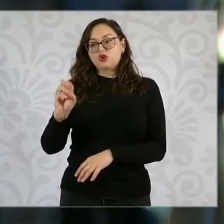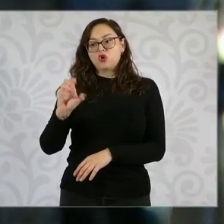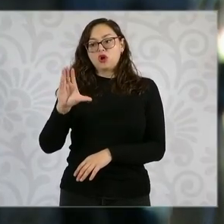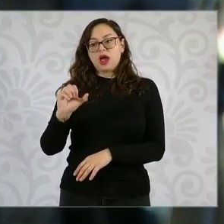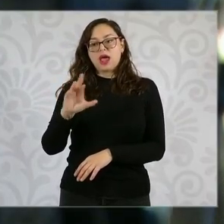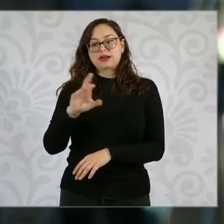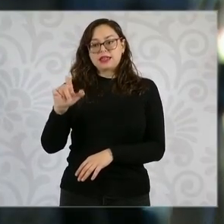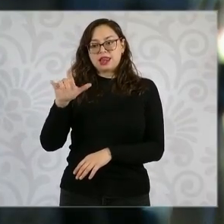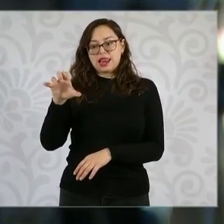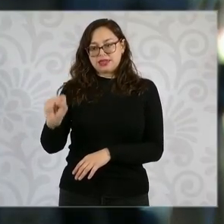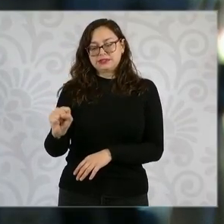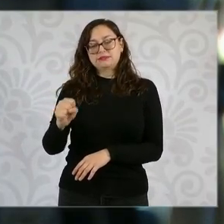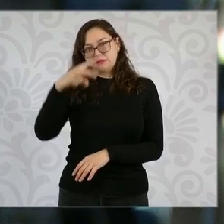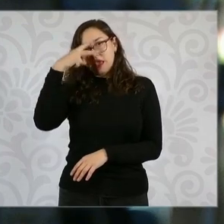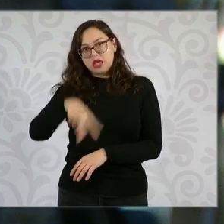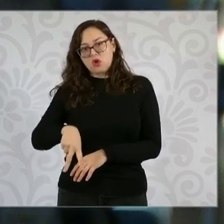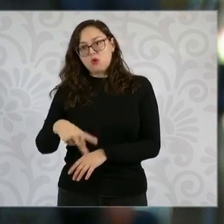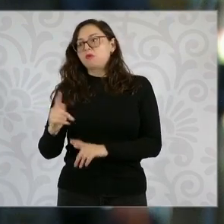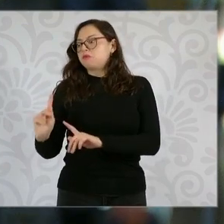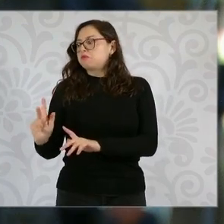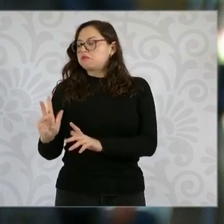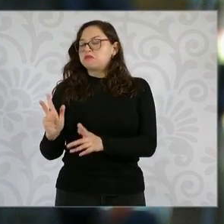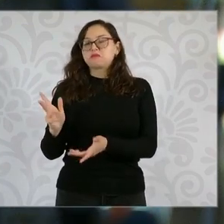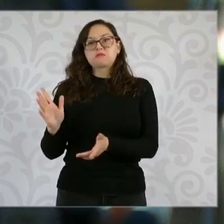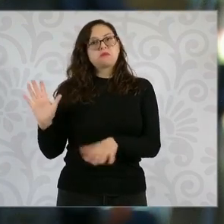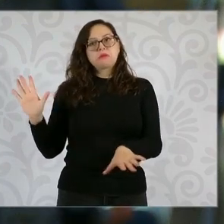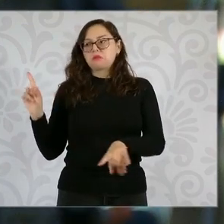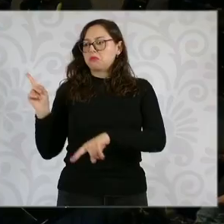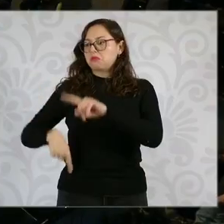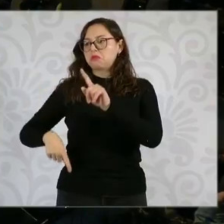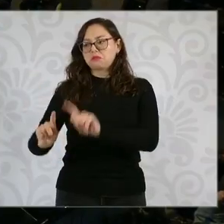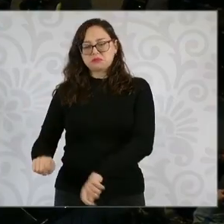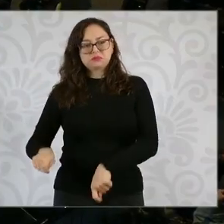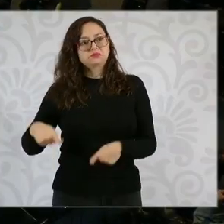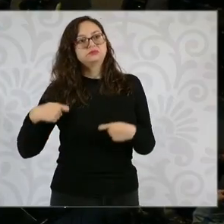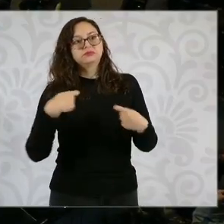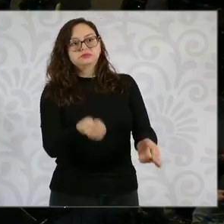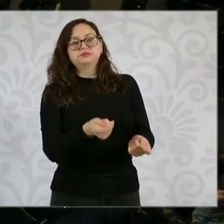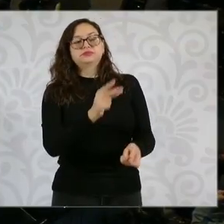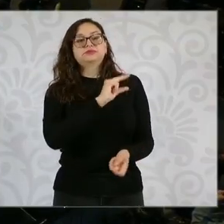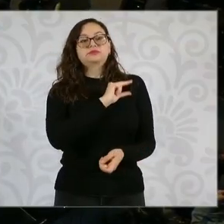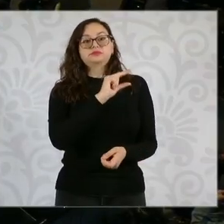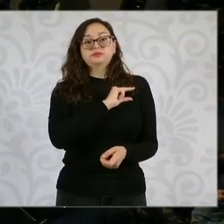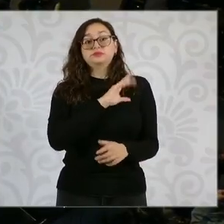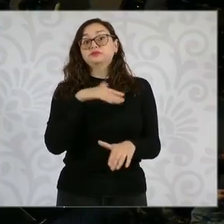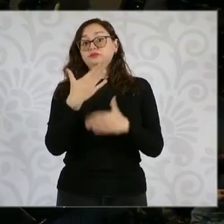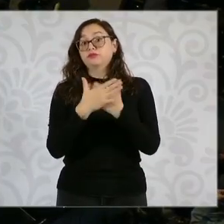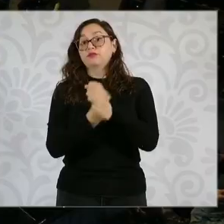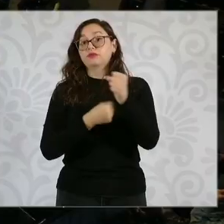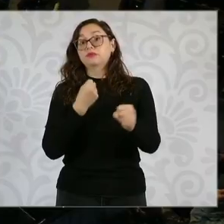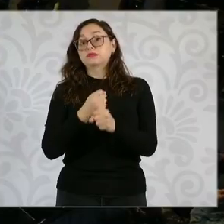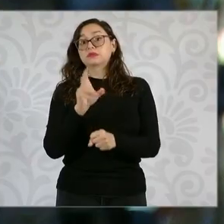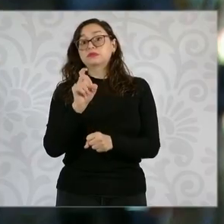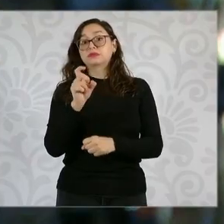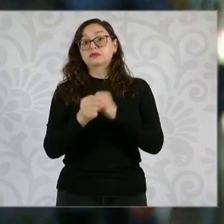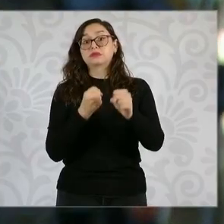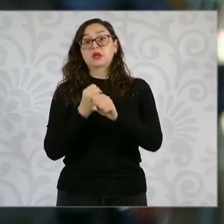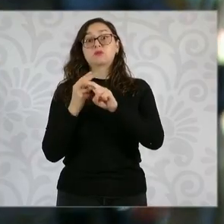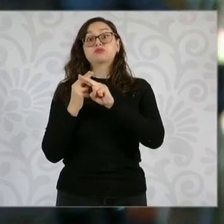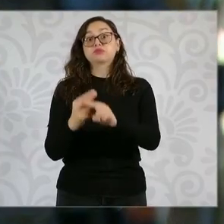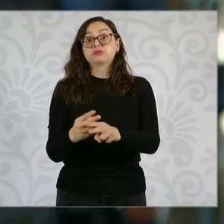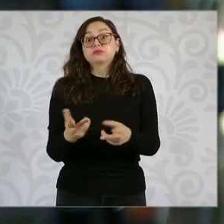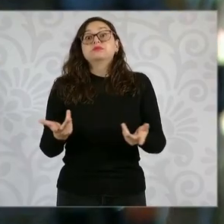95 es privatizada y en el 2001 ese organismo es desaparecido. preguntarle si con este regreso de